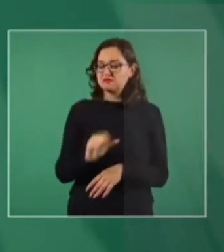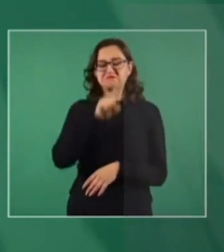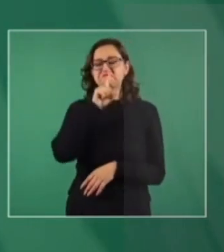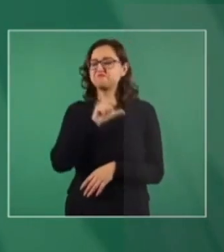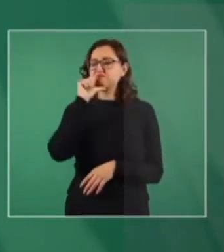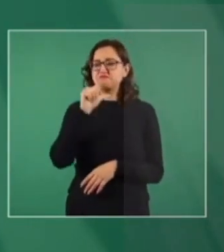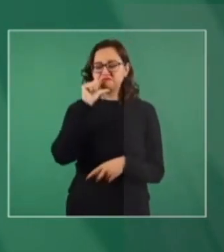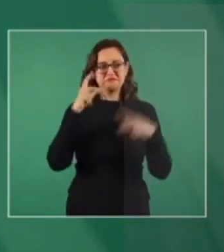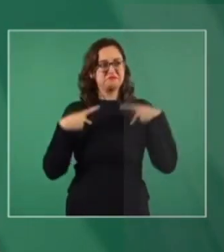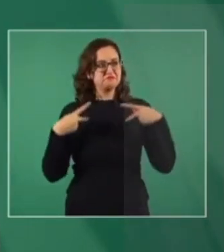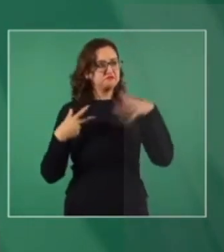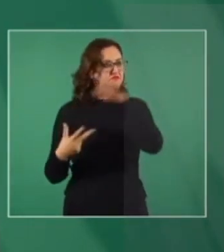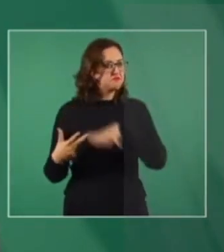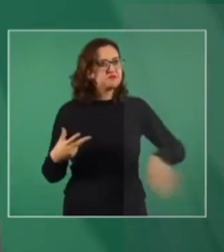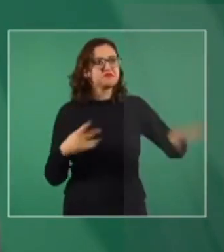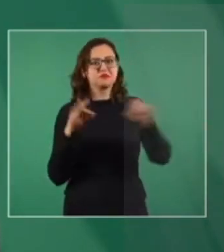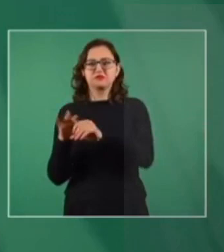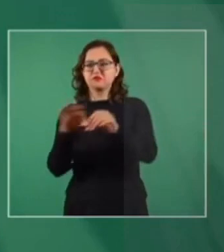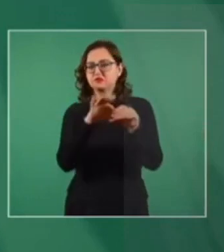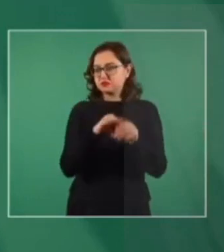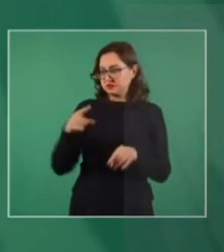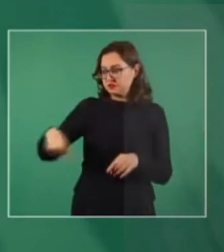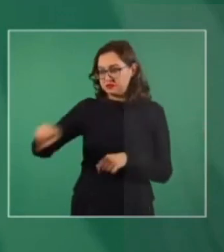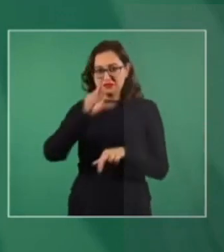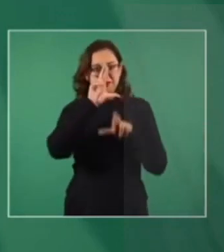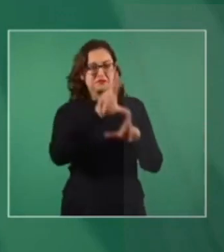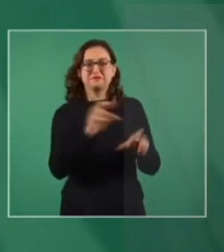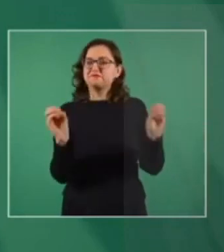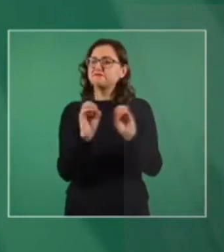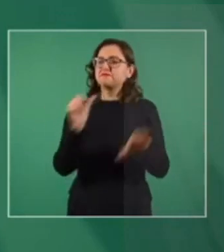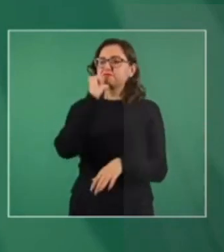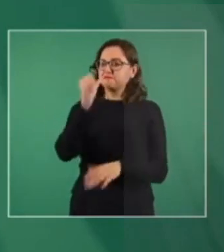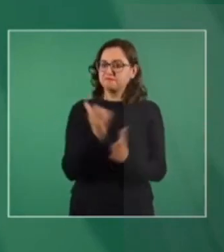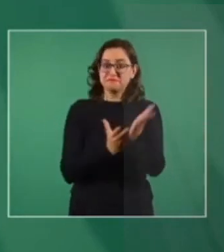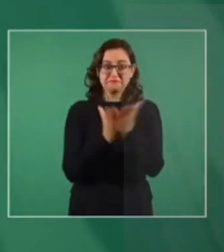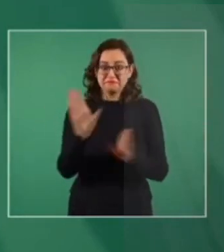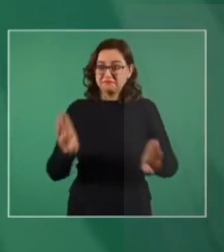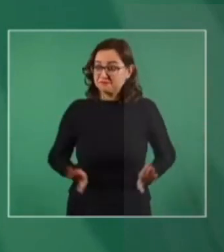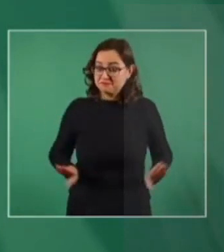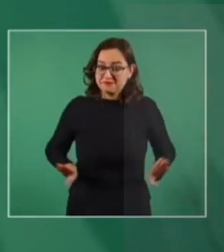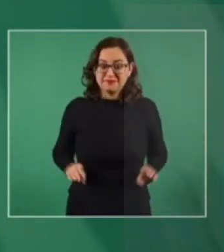pueblo. No actúan con rectitud.